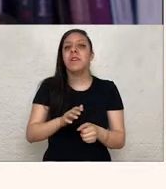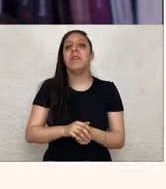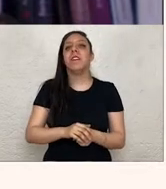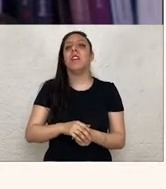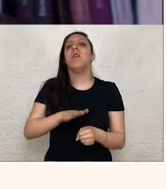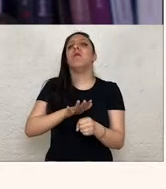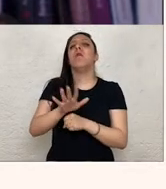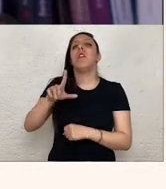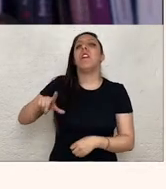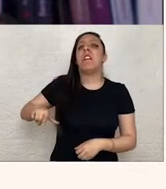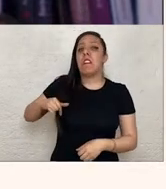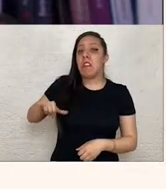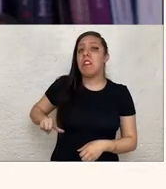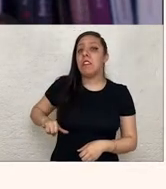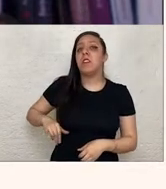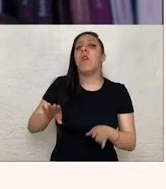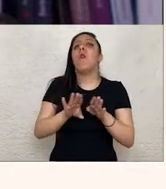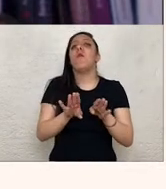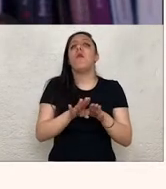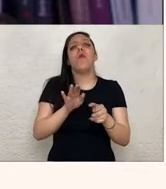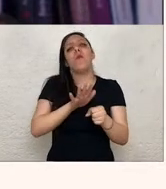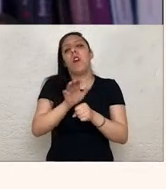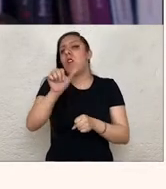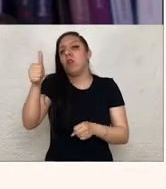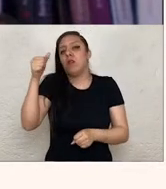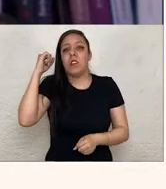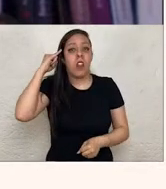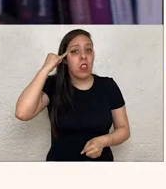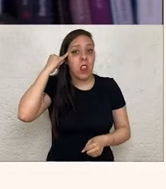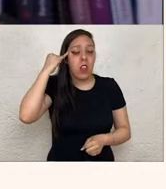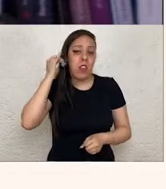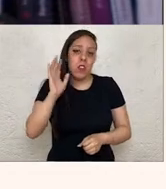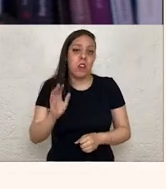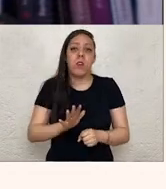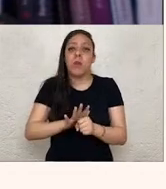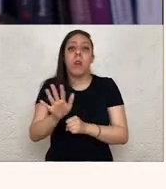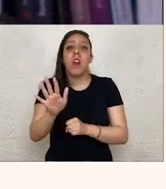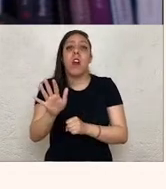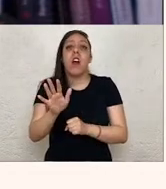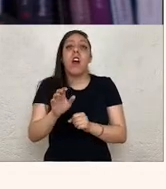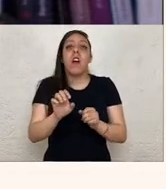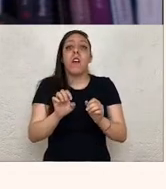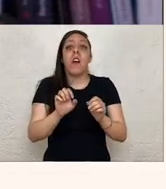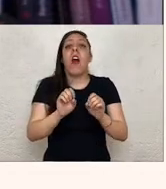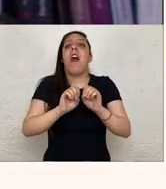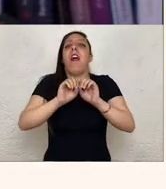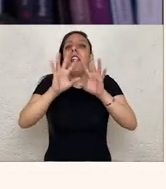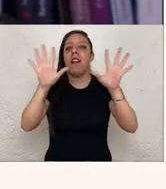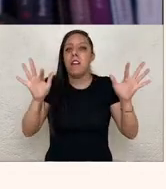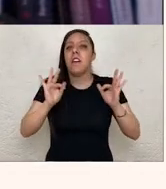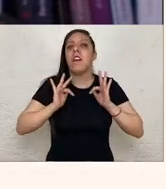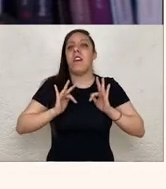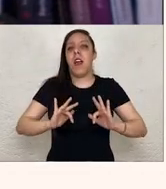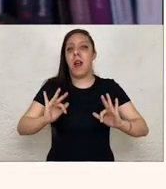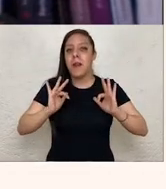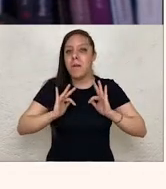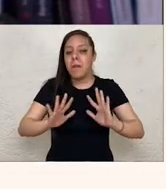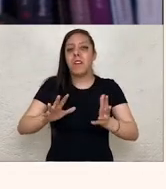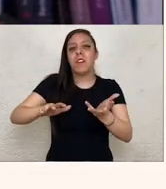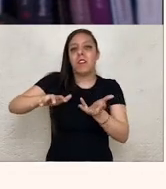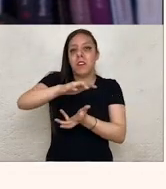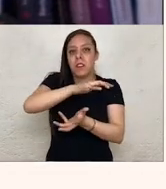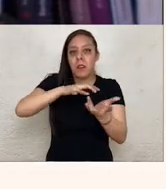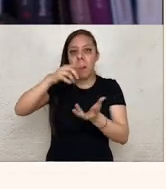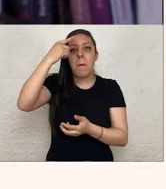pensar en una alternativa otra, por supuesto civilizatoria, y que